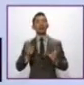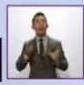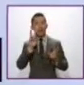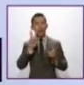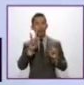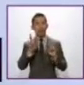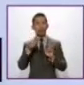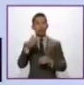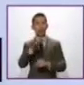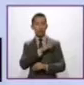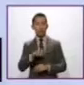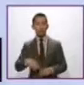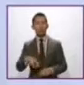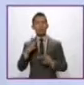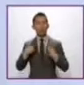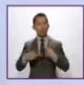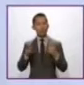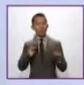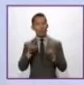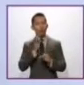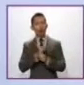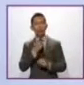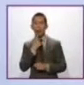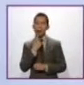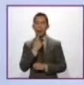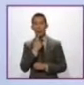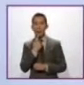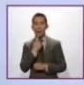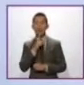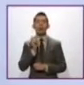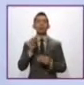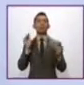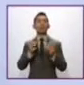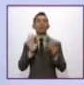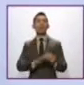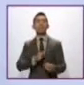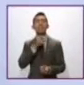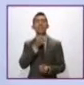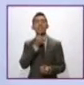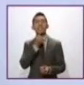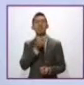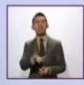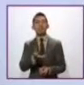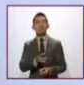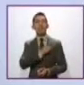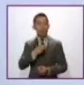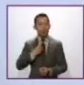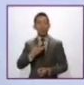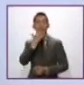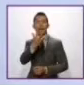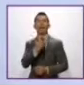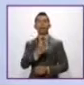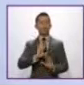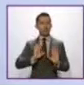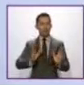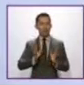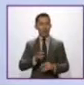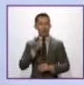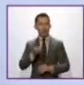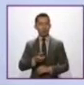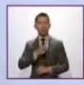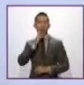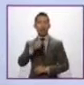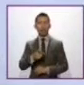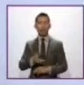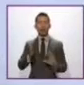sus candidatos, lo que ustedes ciudadanos hoy están viendo. Un debate de niños, vamos a ser serios, vamos a ponernos en